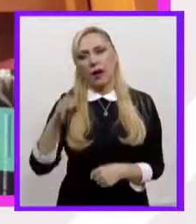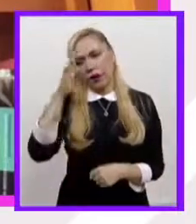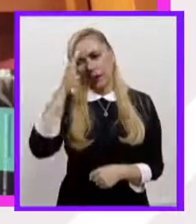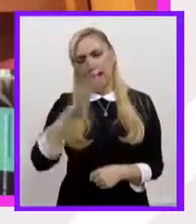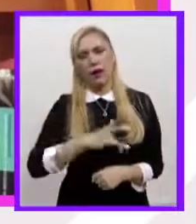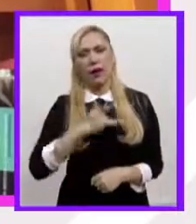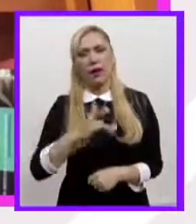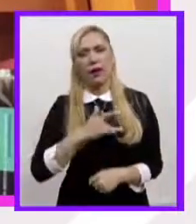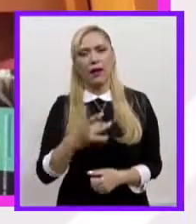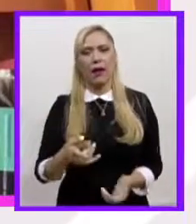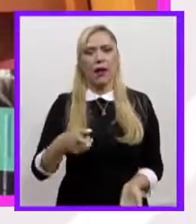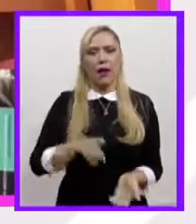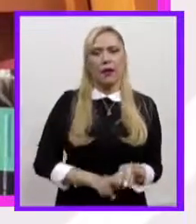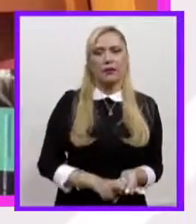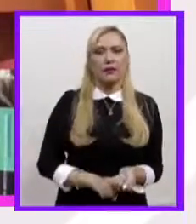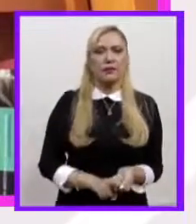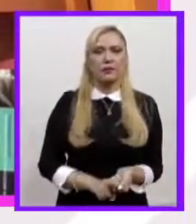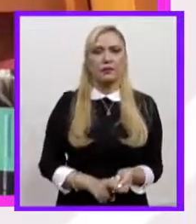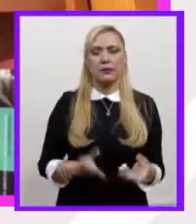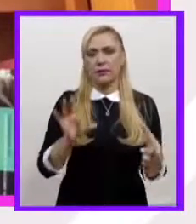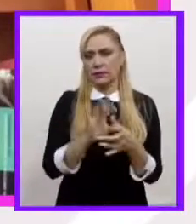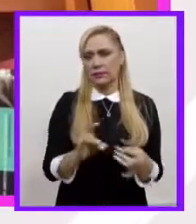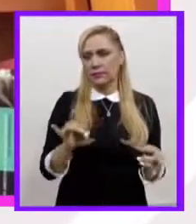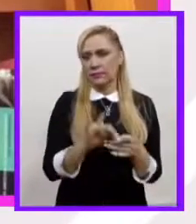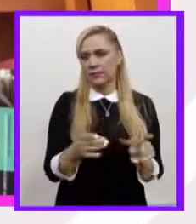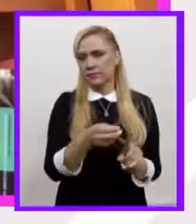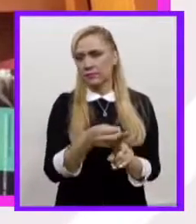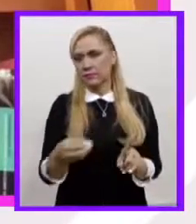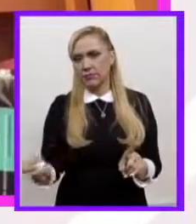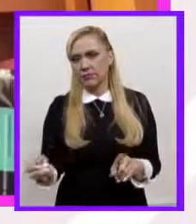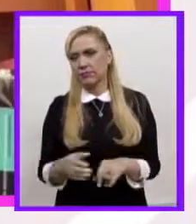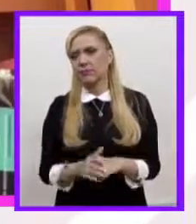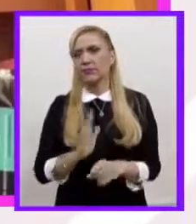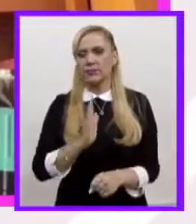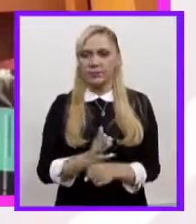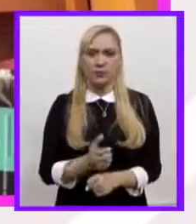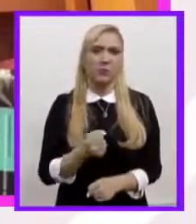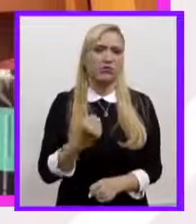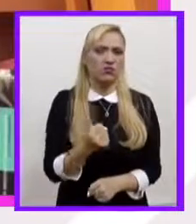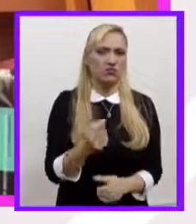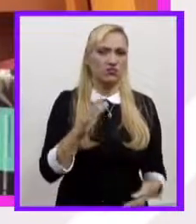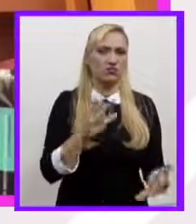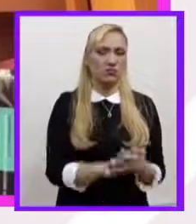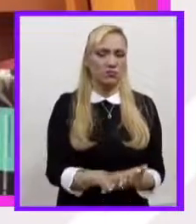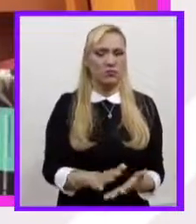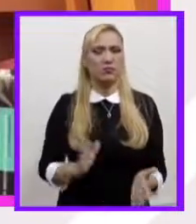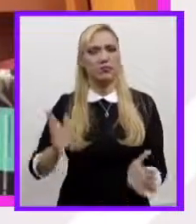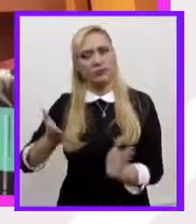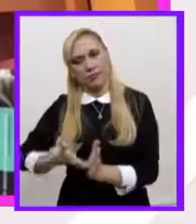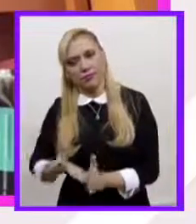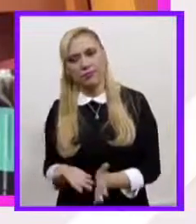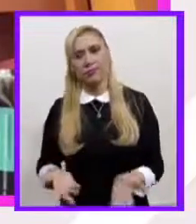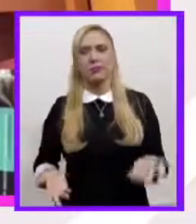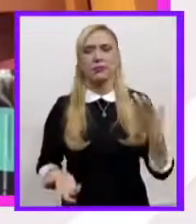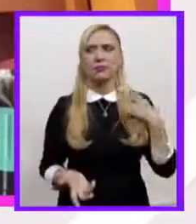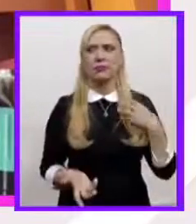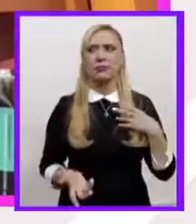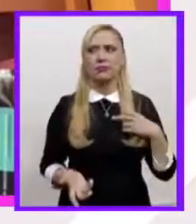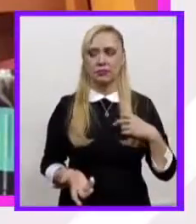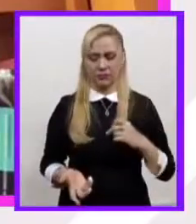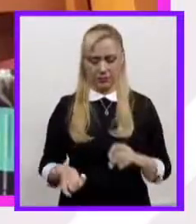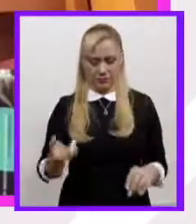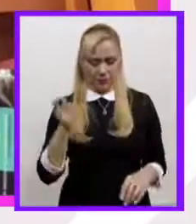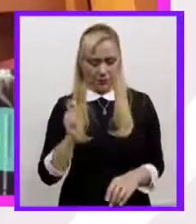perspectiva, digamos, desde esta visión que nos explicabas ya antes, ¿no? Del punitivismo, de las sanciones administrativas. Por ejemplo,